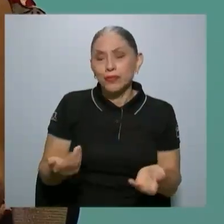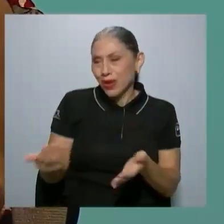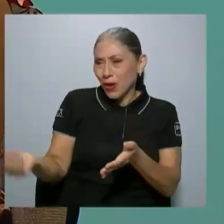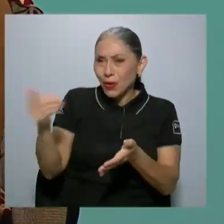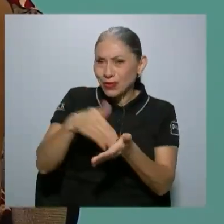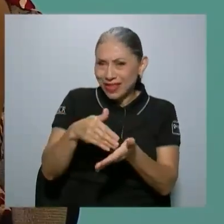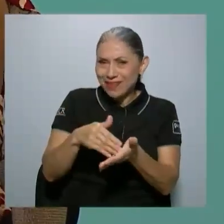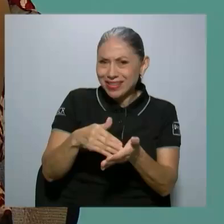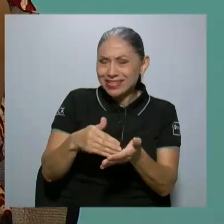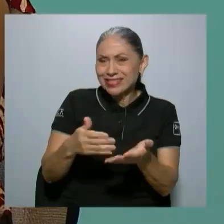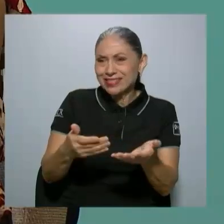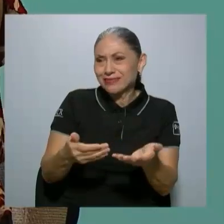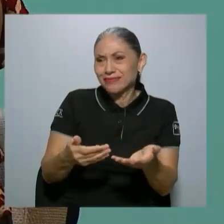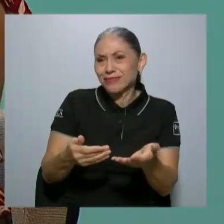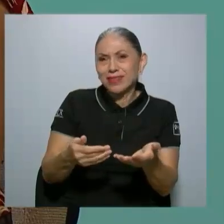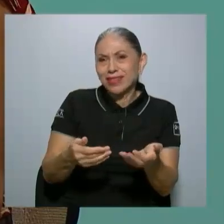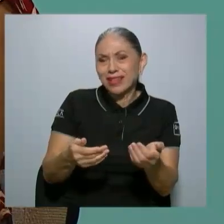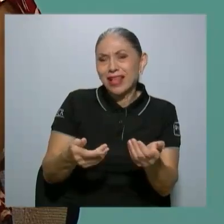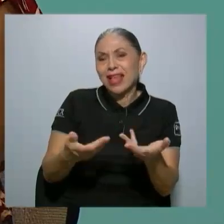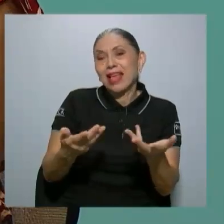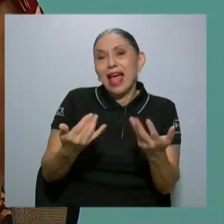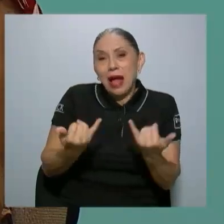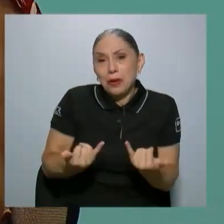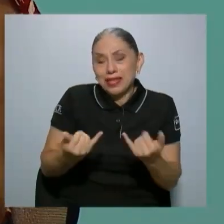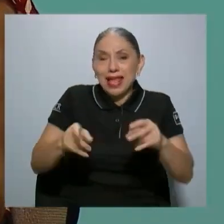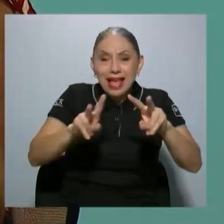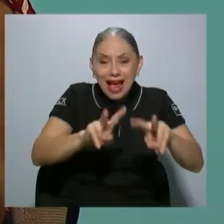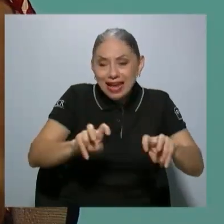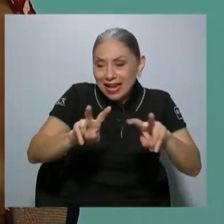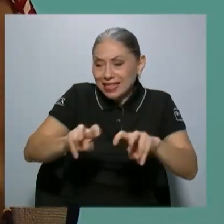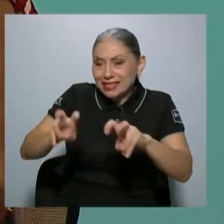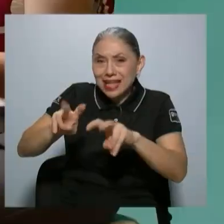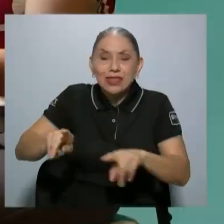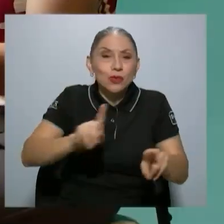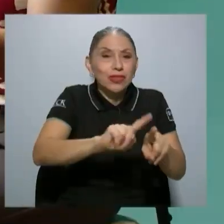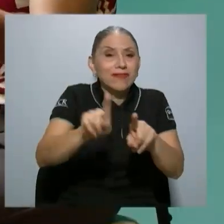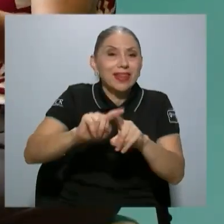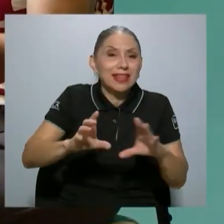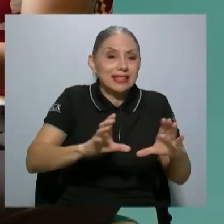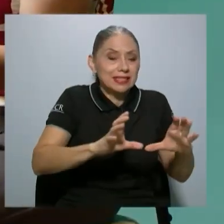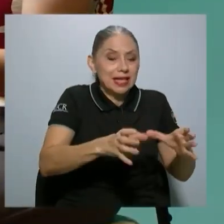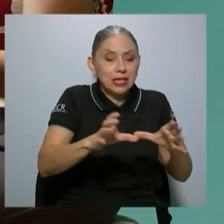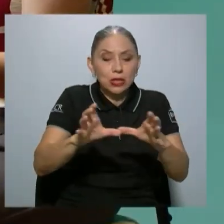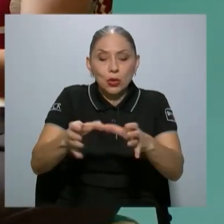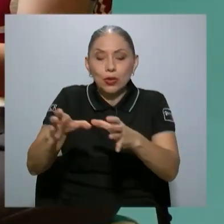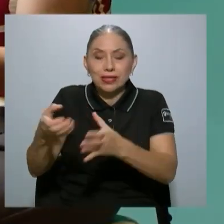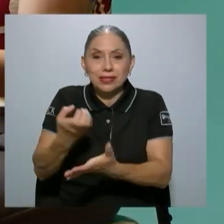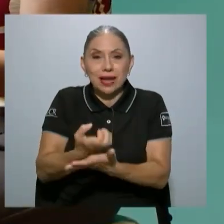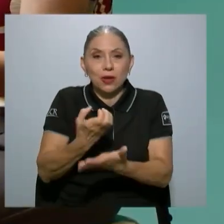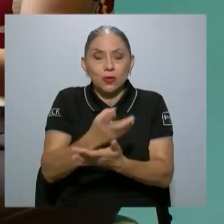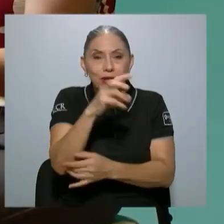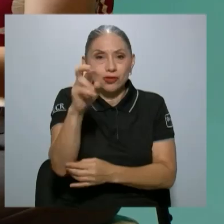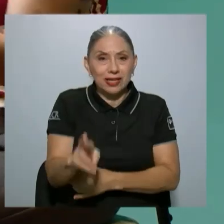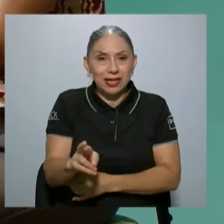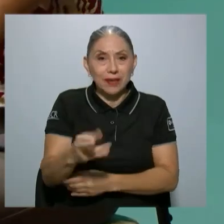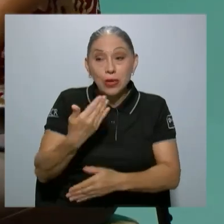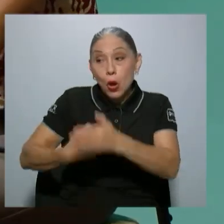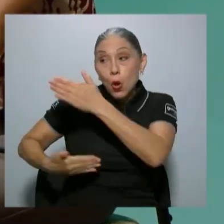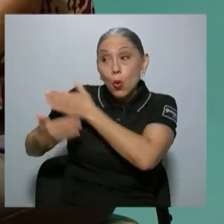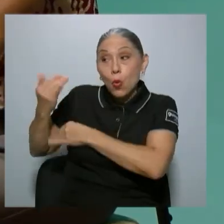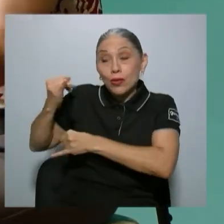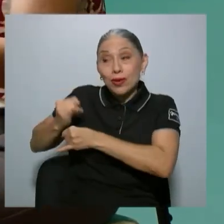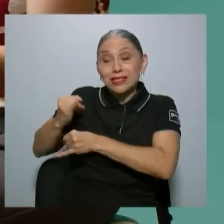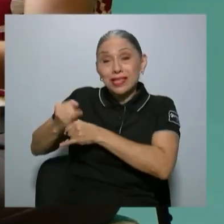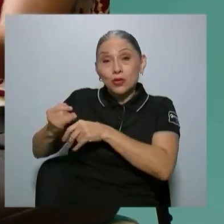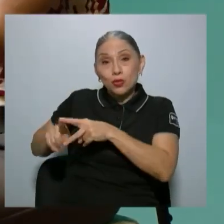al tema que dije antes, se estaban analizando los diferentes sectores de la economía de Costa Rica cuando empezó el instituto, y se siguen